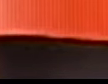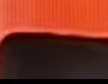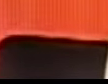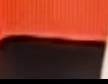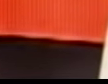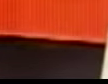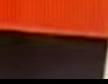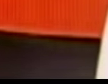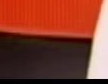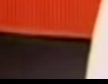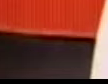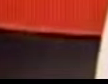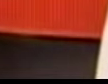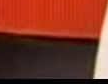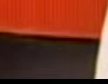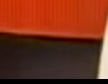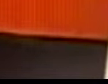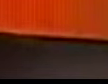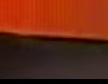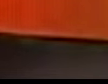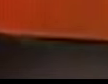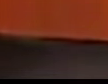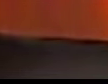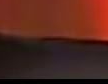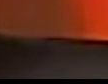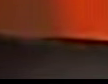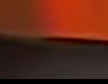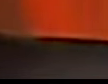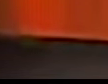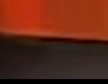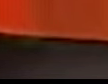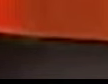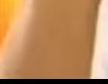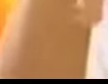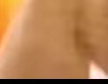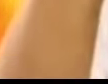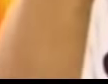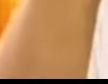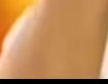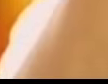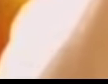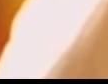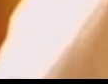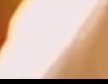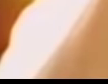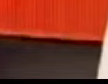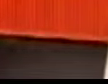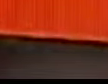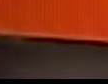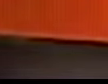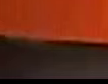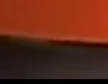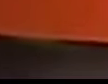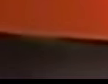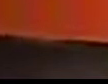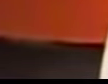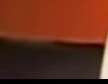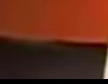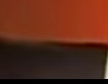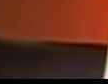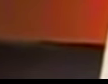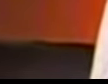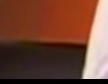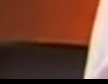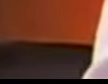sí. Uh-huh. Bueno. No, ayer sí estuve terrible, hoy día también, porque no tengo garganta y desentonado. Ya, pero ya, está bien, presidente.